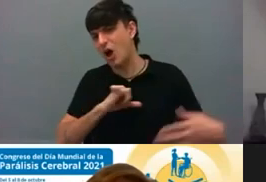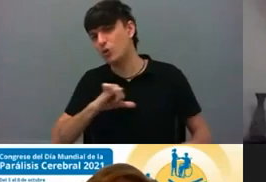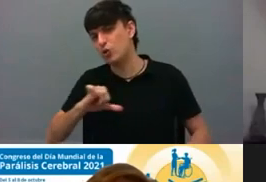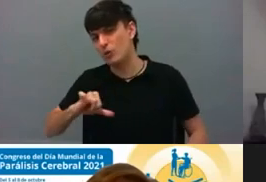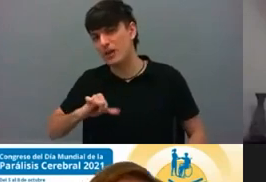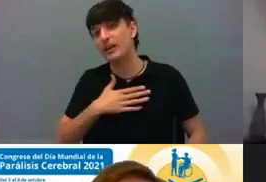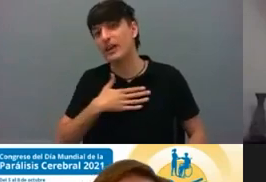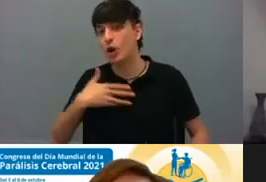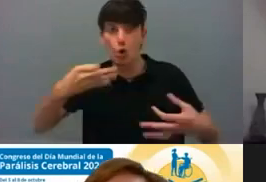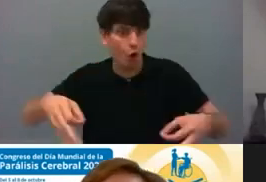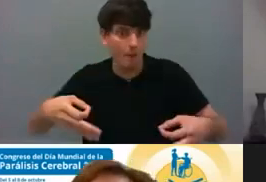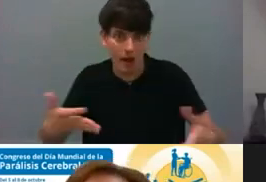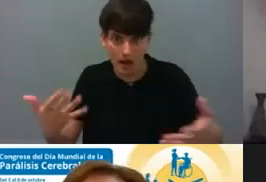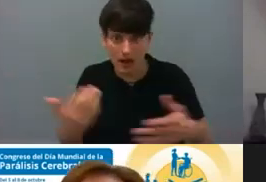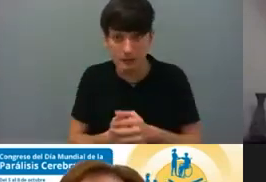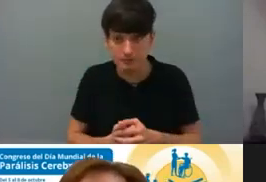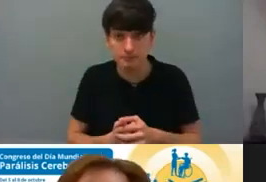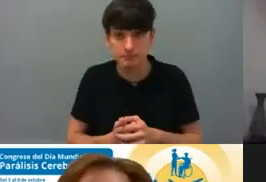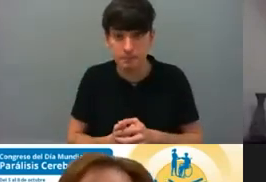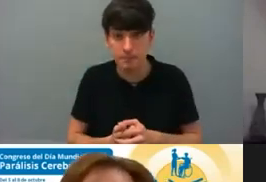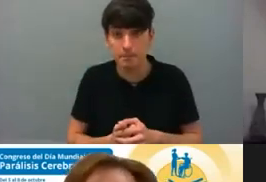es normal. Tendremos que